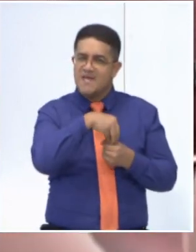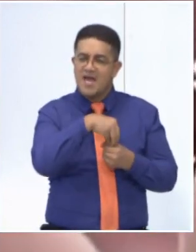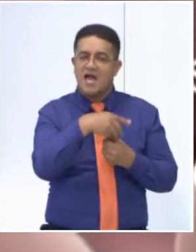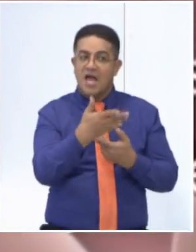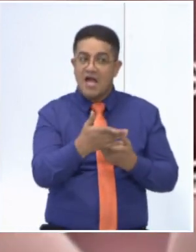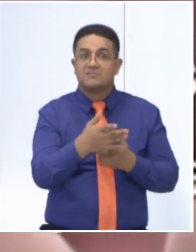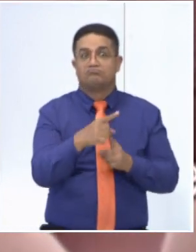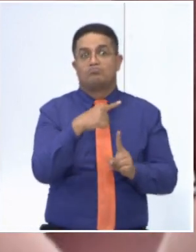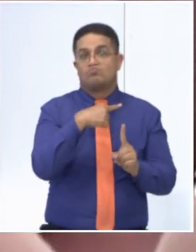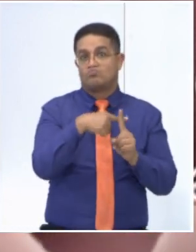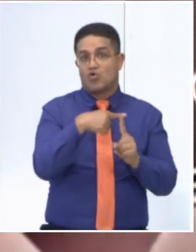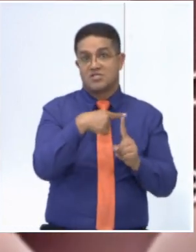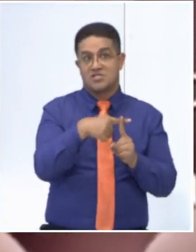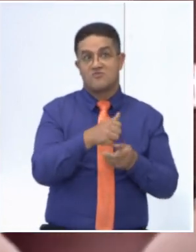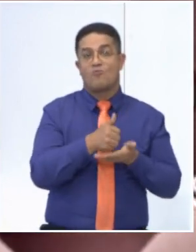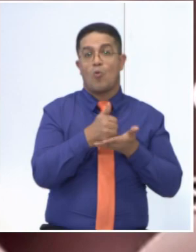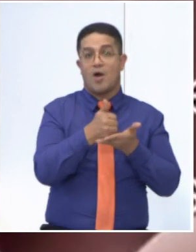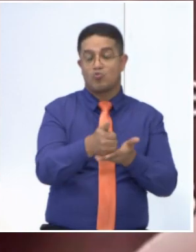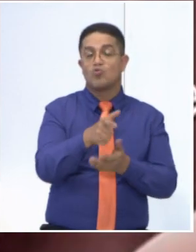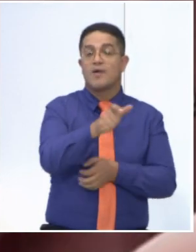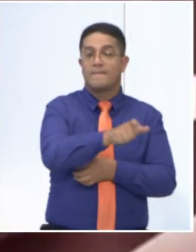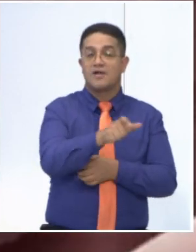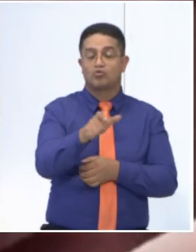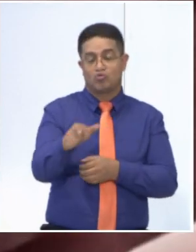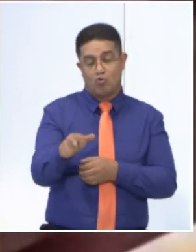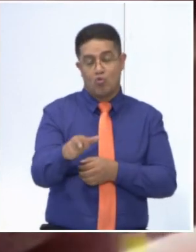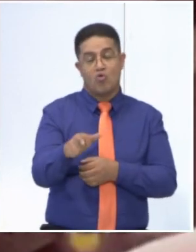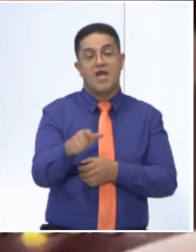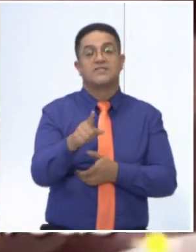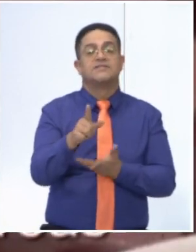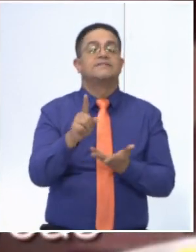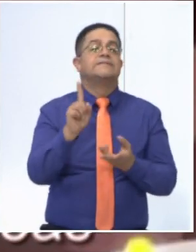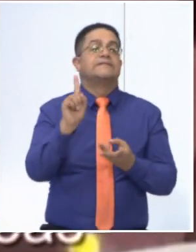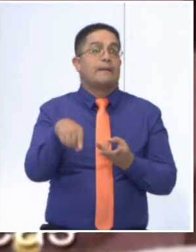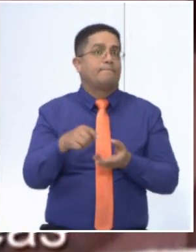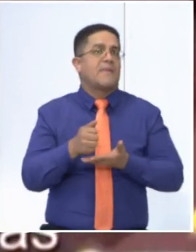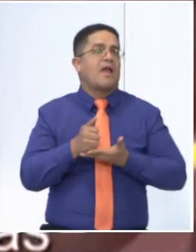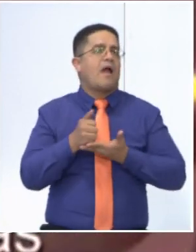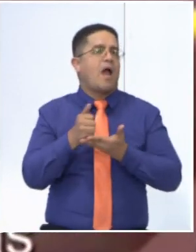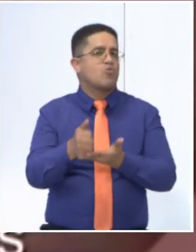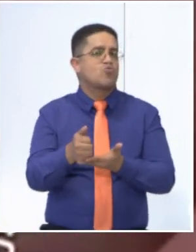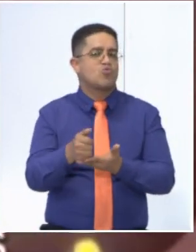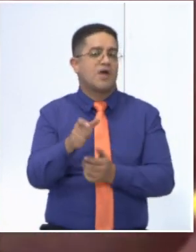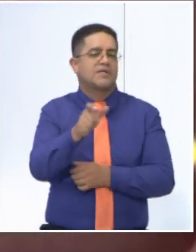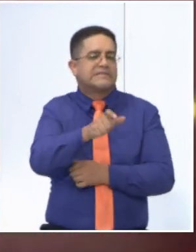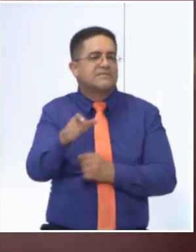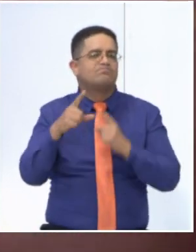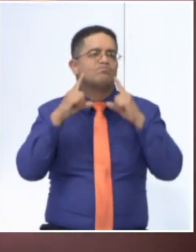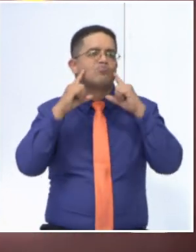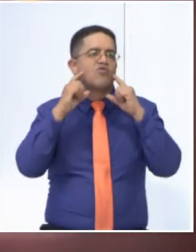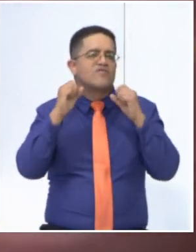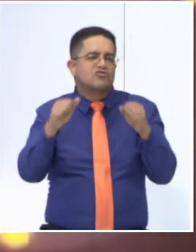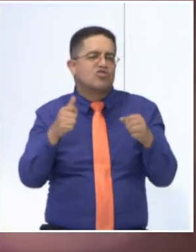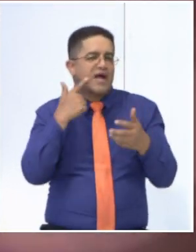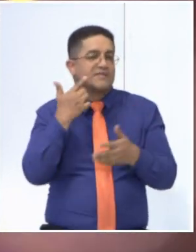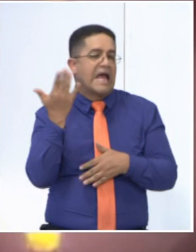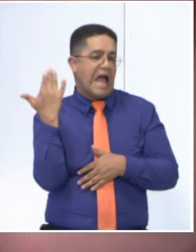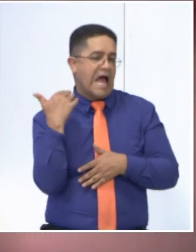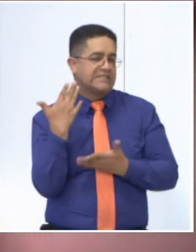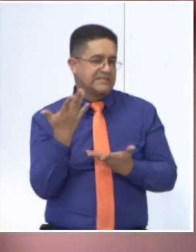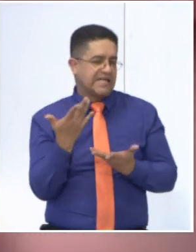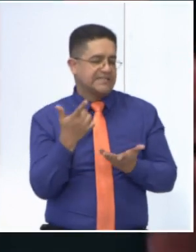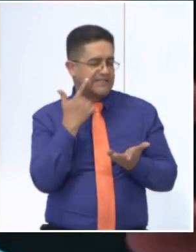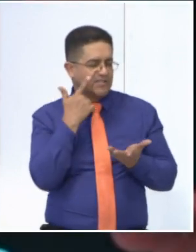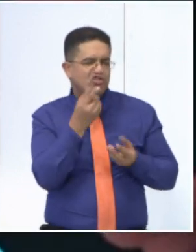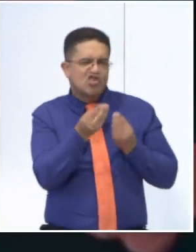positivo en los pacientes afectados por esta afección y ha facilitado los procesos para profesionales de la salud que implementaban las antiguas